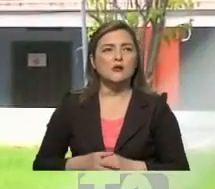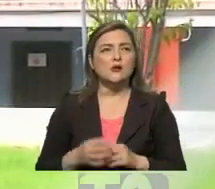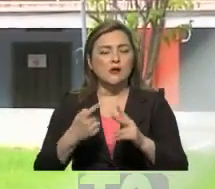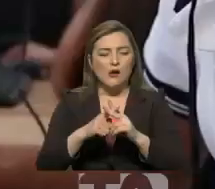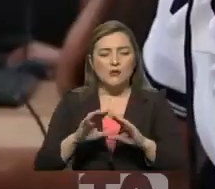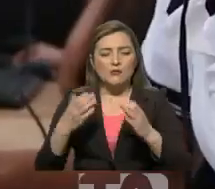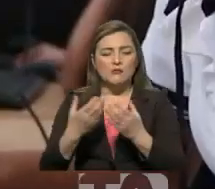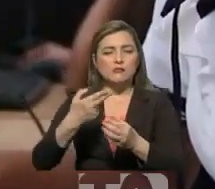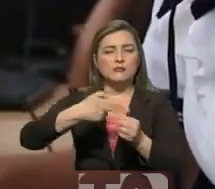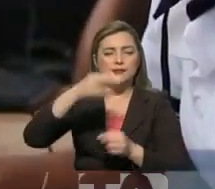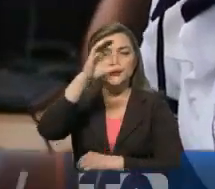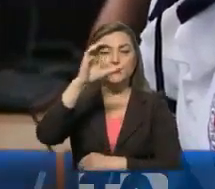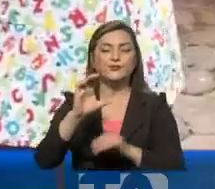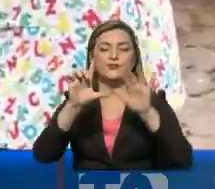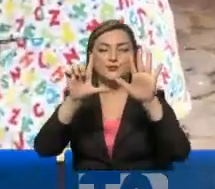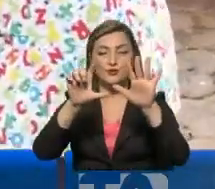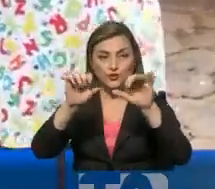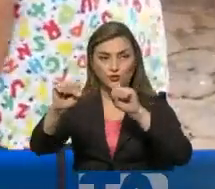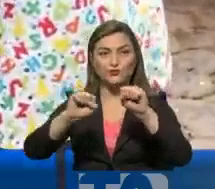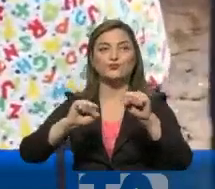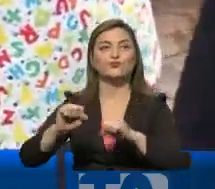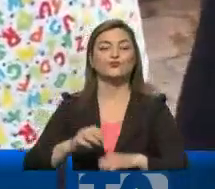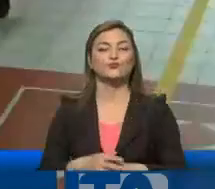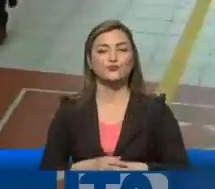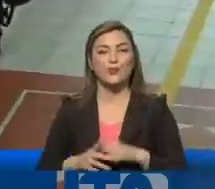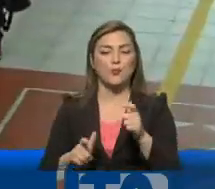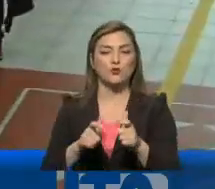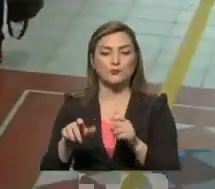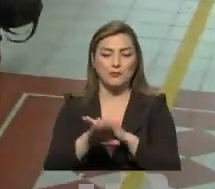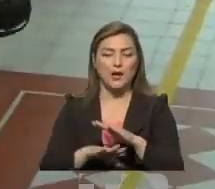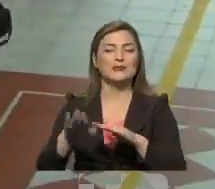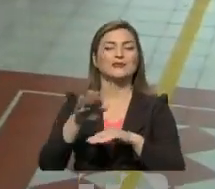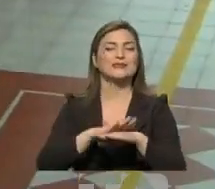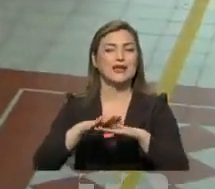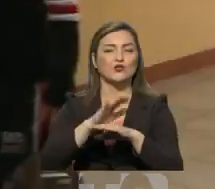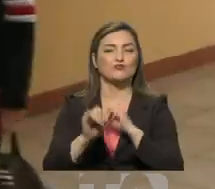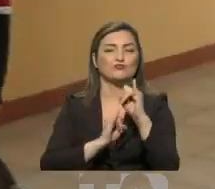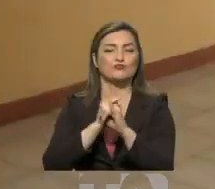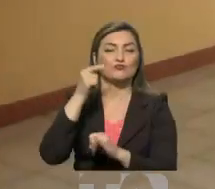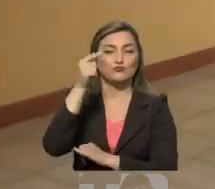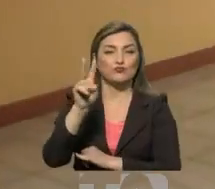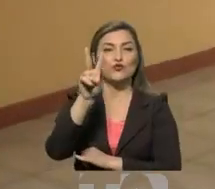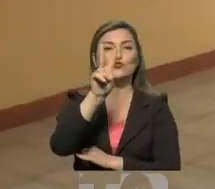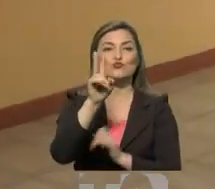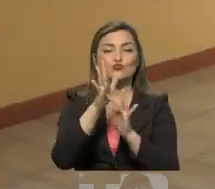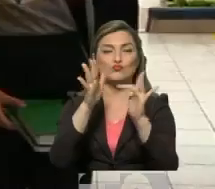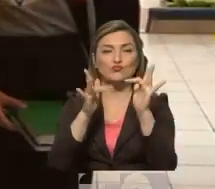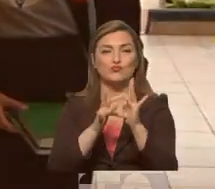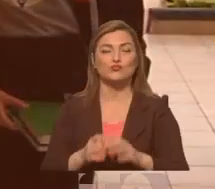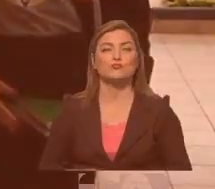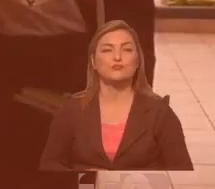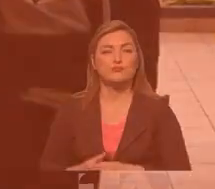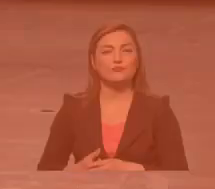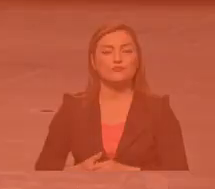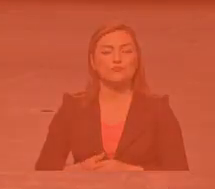inicio de clases para el régimen costa sea el 7 de mayo pero para quienes tengan bachillerato internacional será el próximo 22 de abril isaac